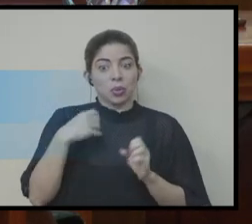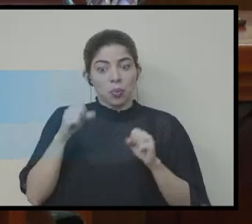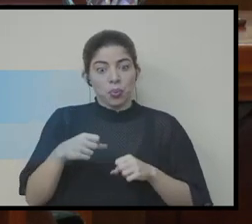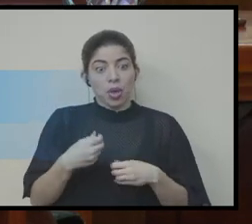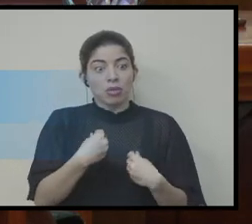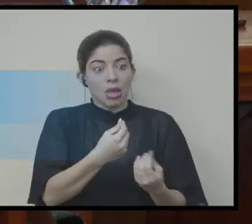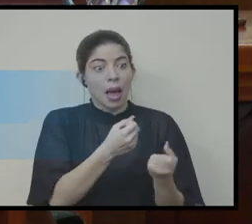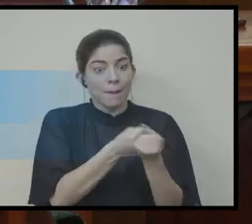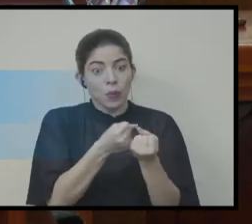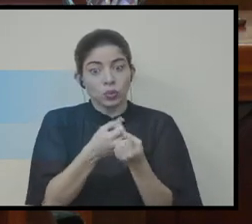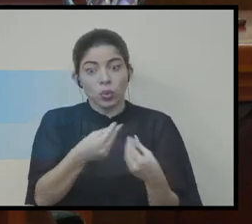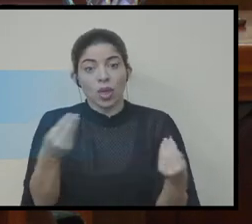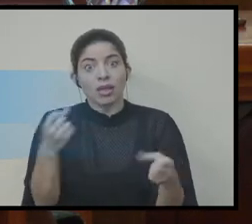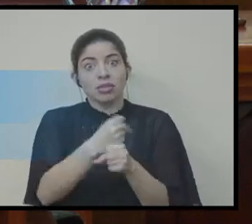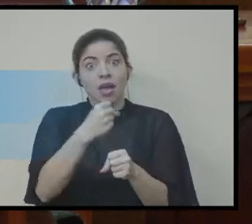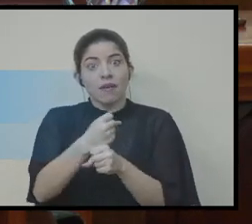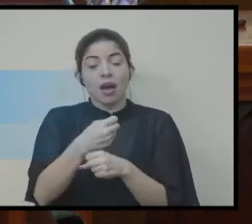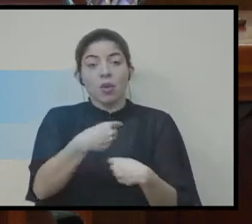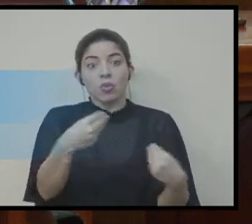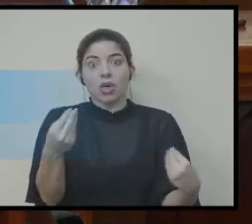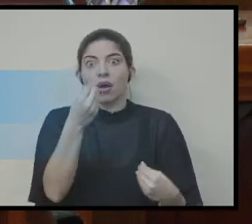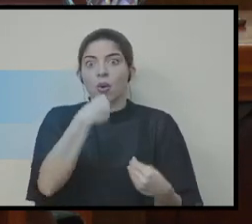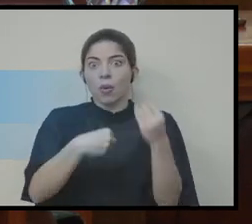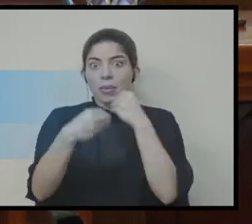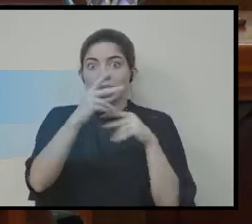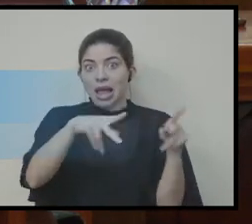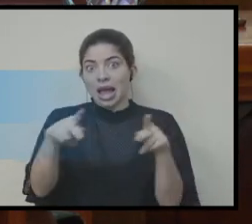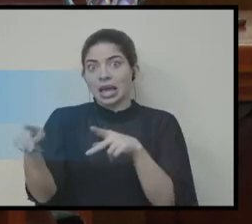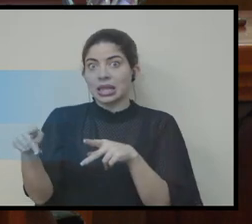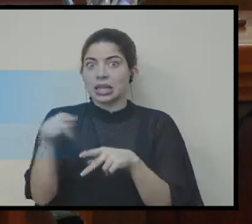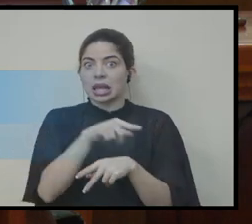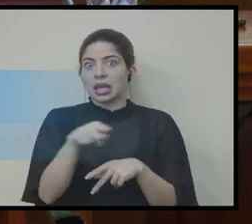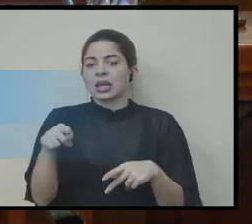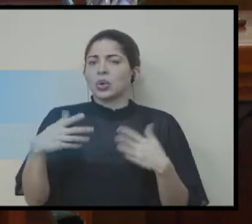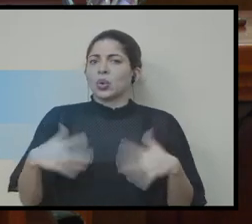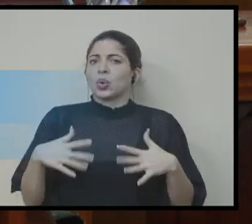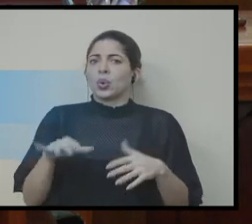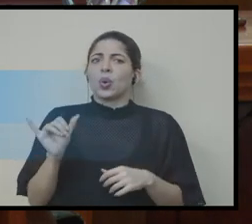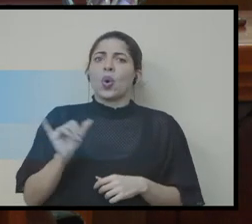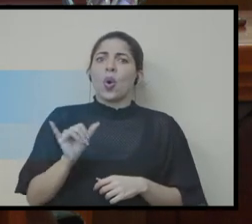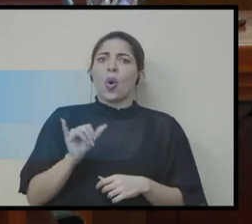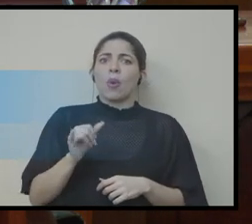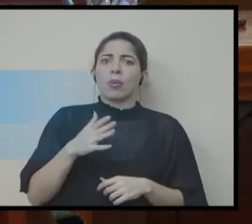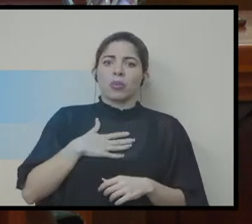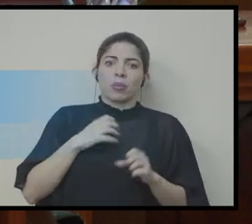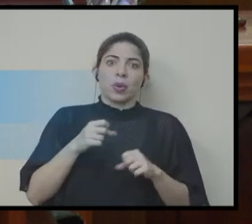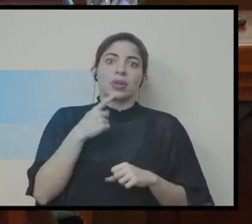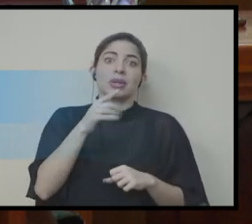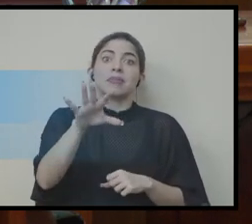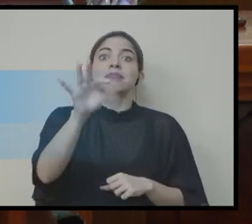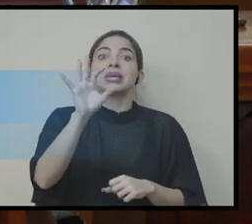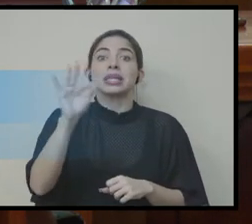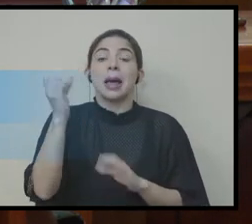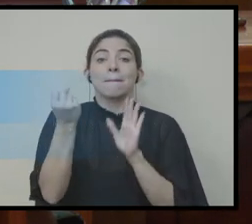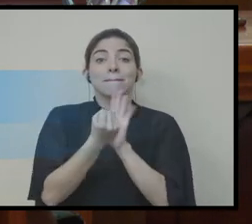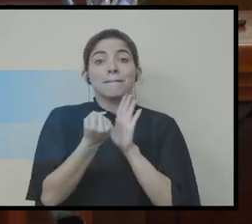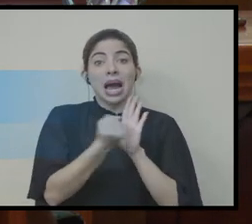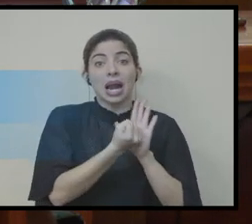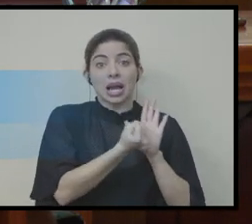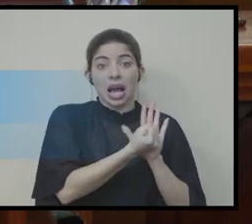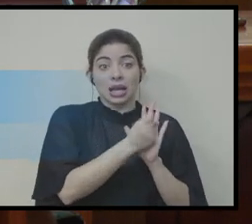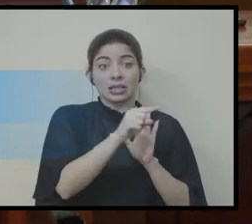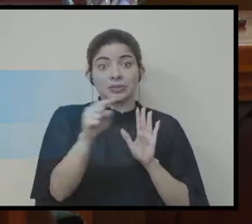darle apoyo, darle trabajo, darle alimentos, y es algo que es como me tomo el atrevimiento de invitar a las marcas de que